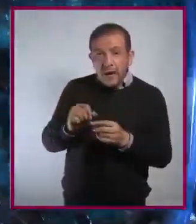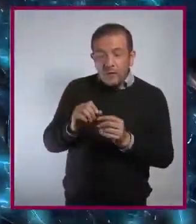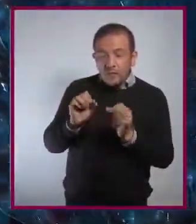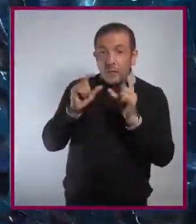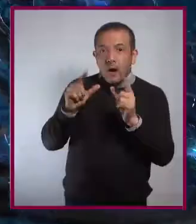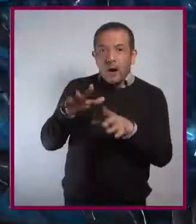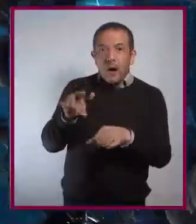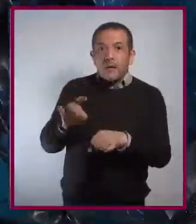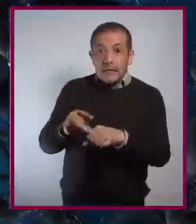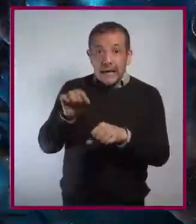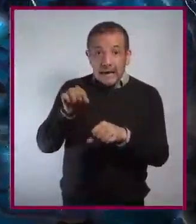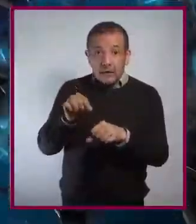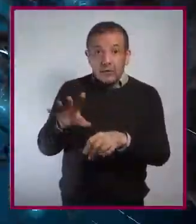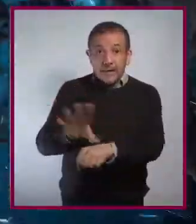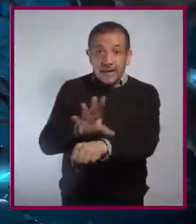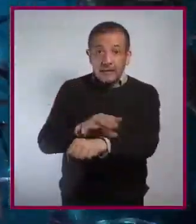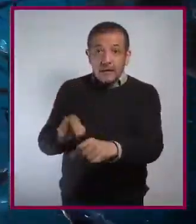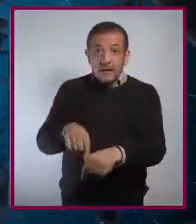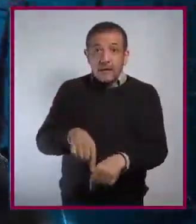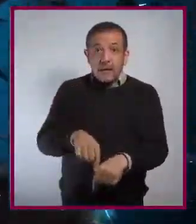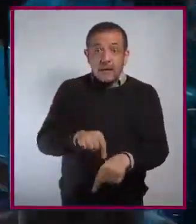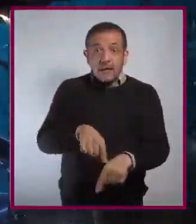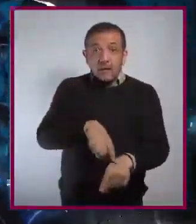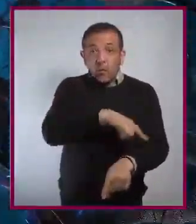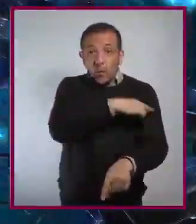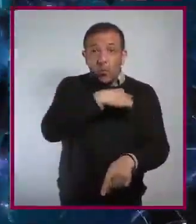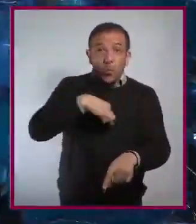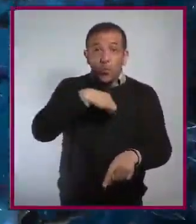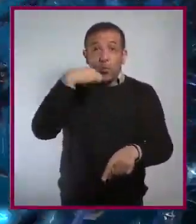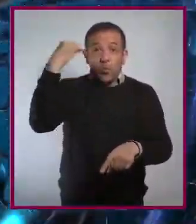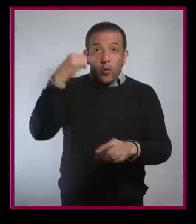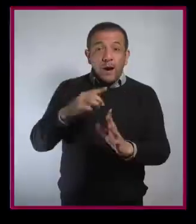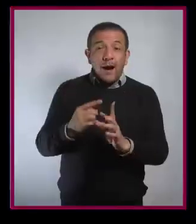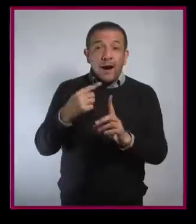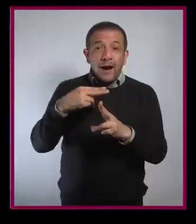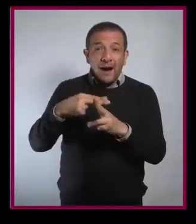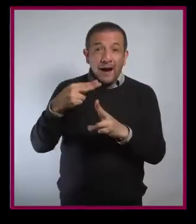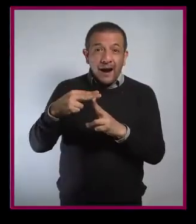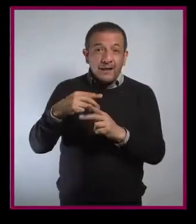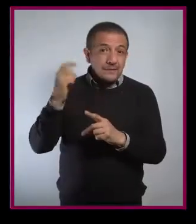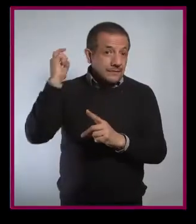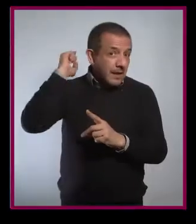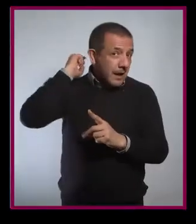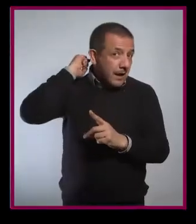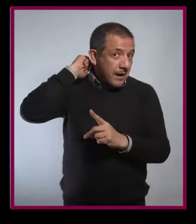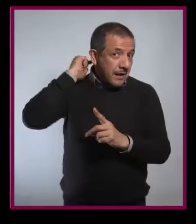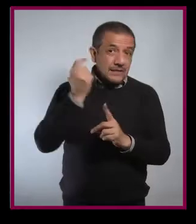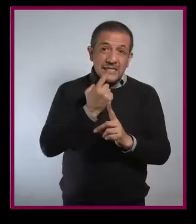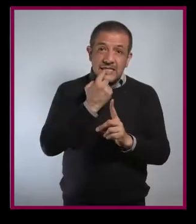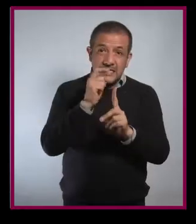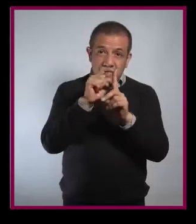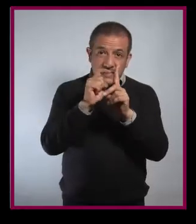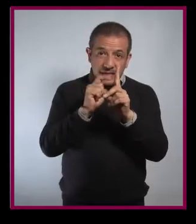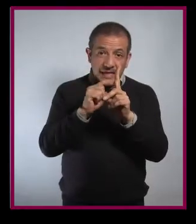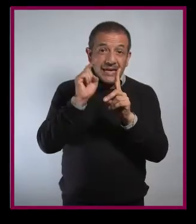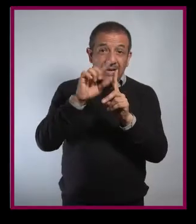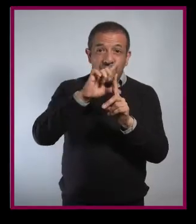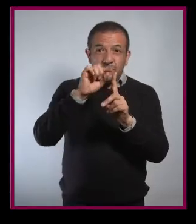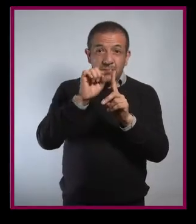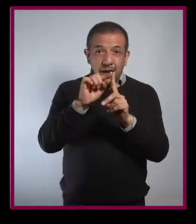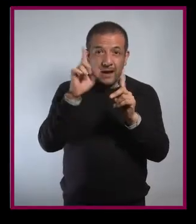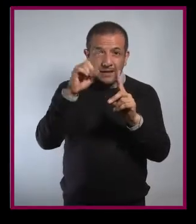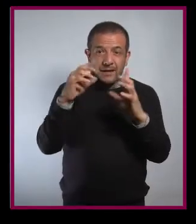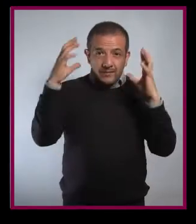electricidad, la cual viaja por los nervios hasta la médula espinal y de ahí hacia el cerebro. En el cerebro,